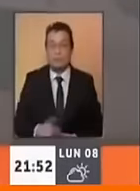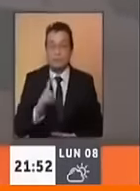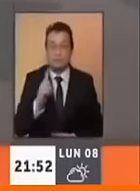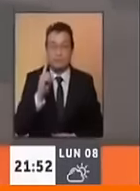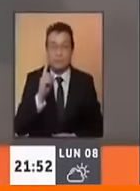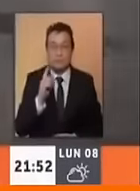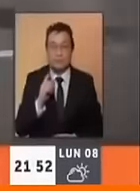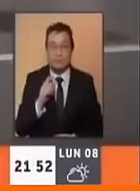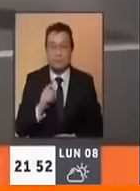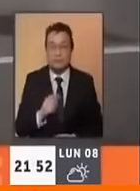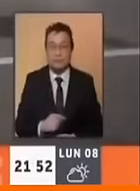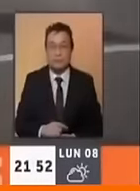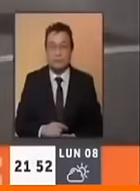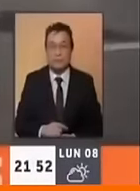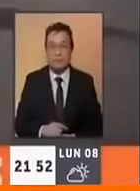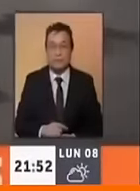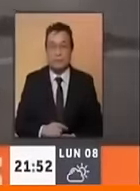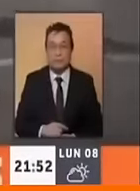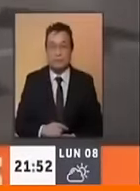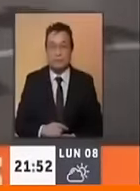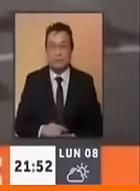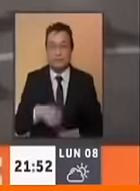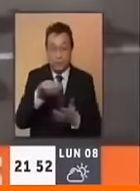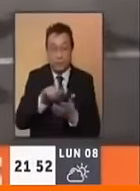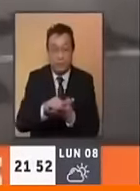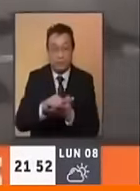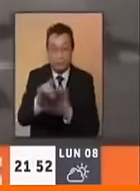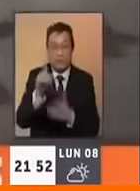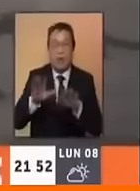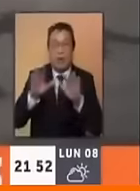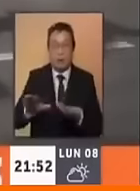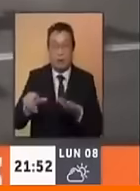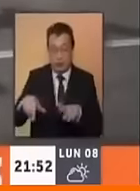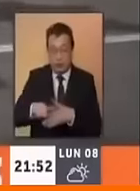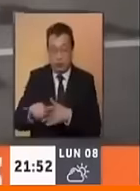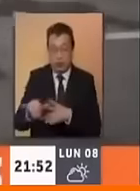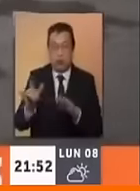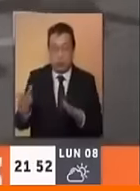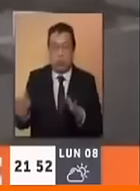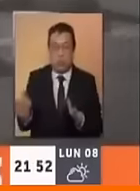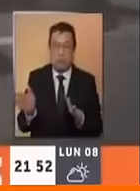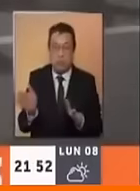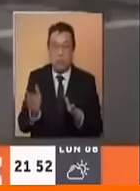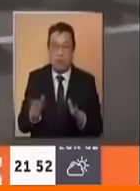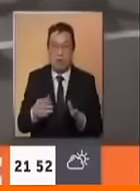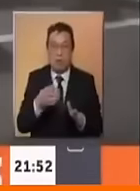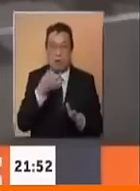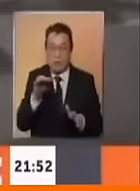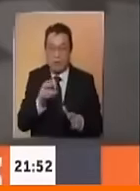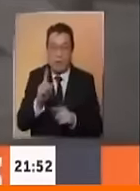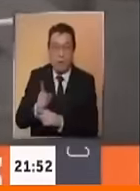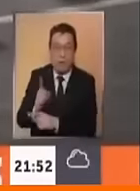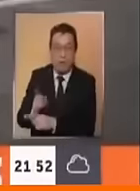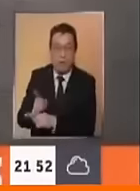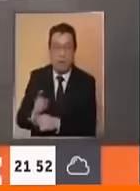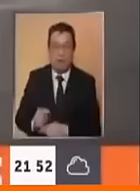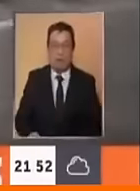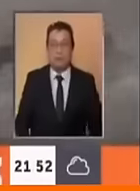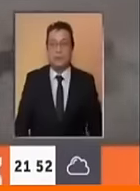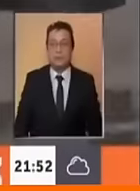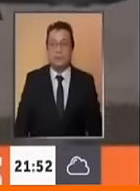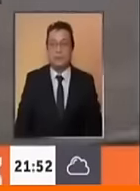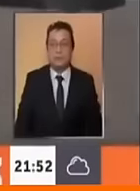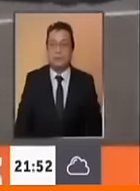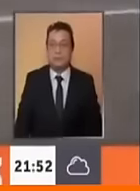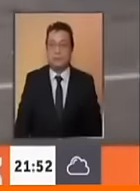Racho expresado, cruce de pista vía delta, posterior alfa, mantenga alfa fuera de pista. Aparte se ve que es chiquita la parte donde